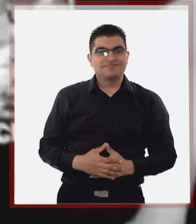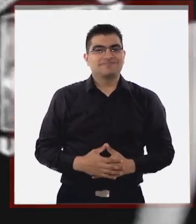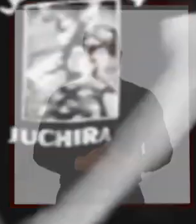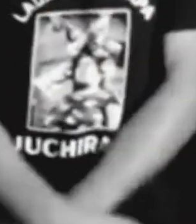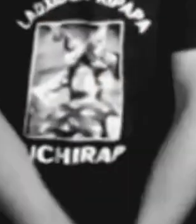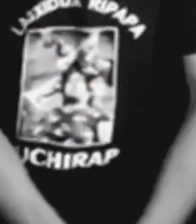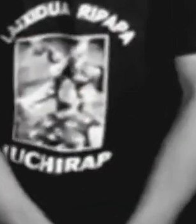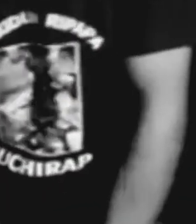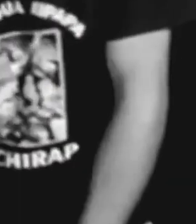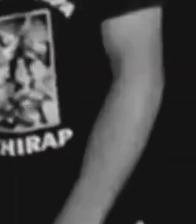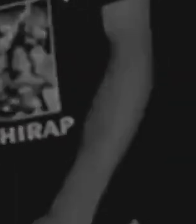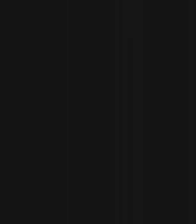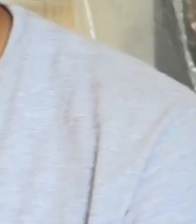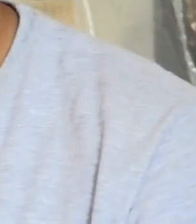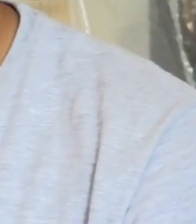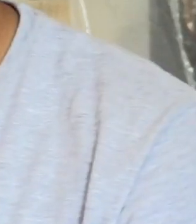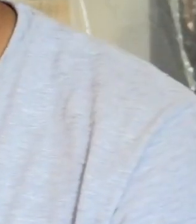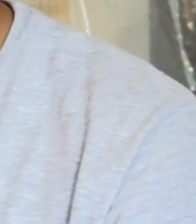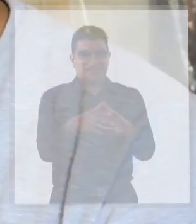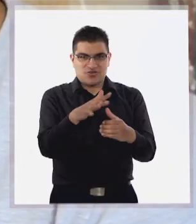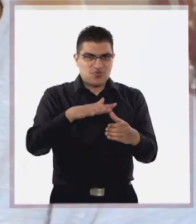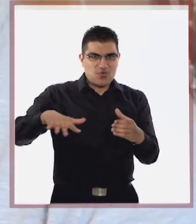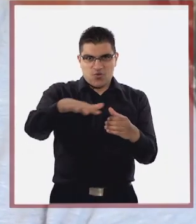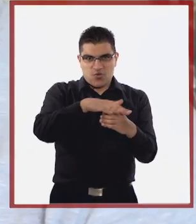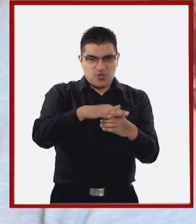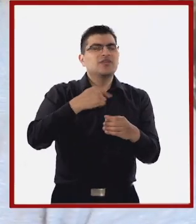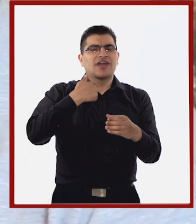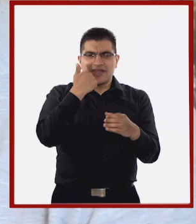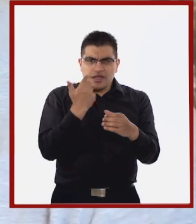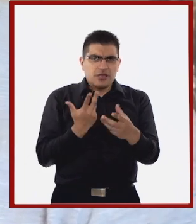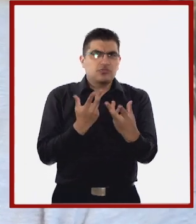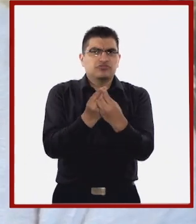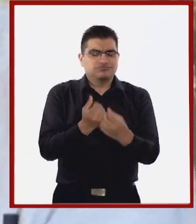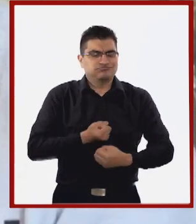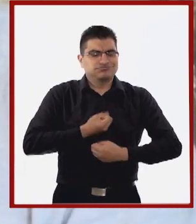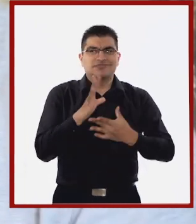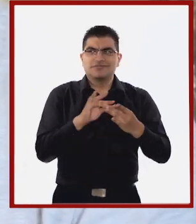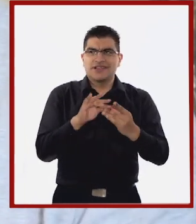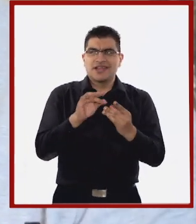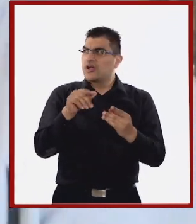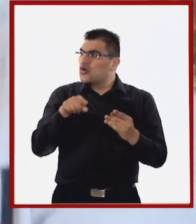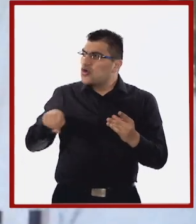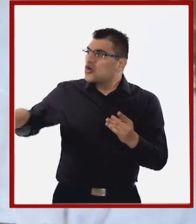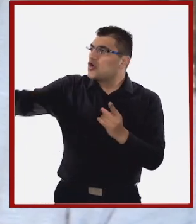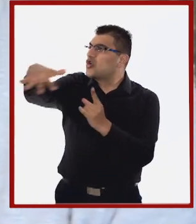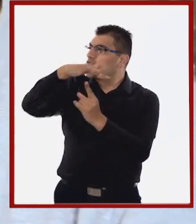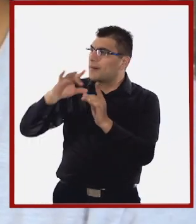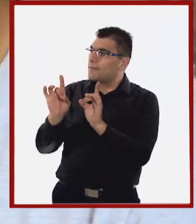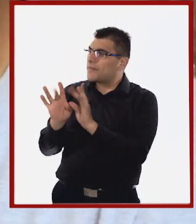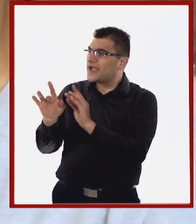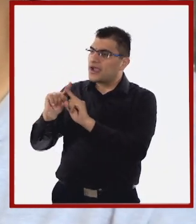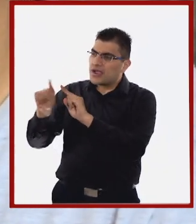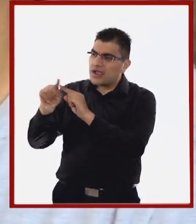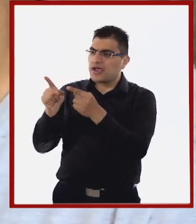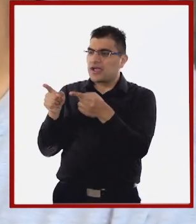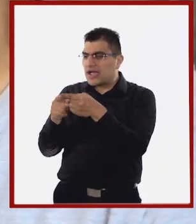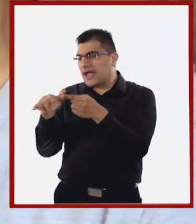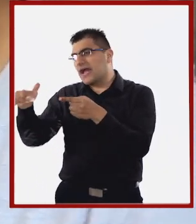Es la banda Juchirrap. Todo lo que pasó fue que queríamos contar lo que pasaba en nuestra esquina,